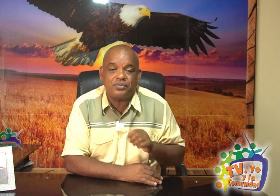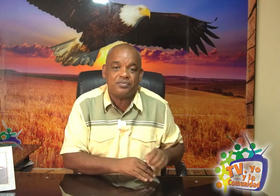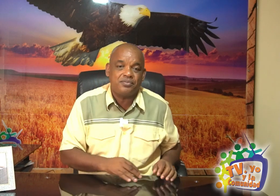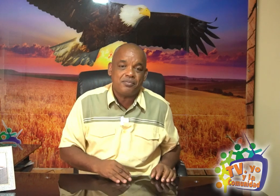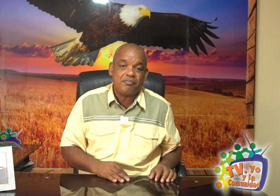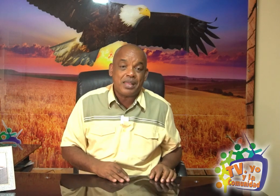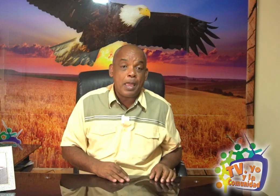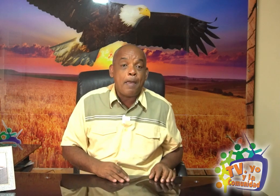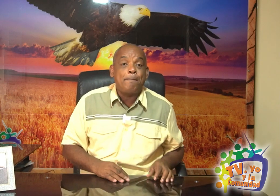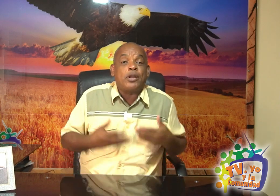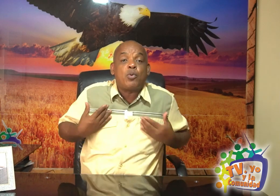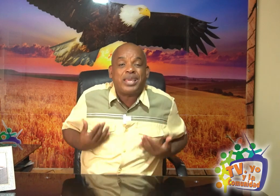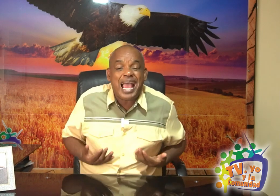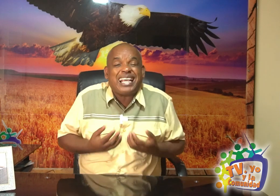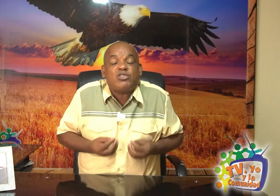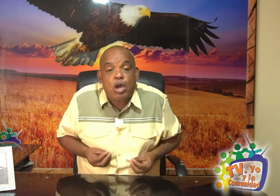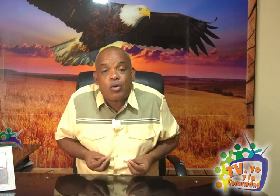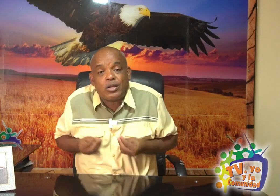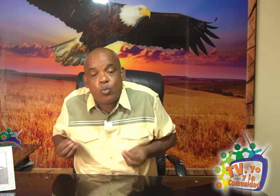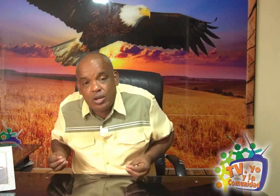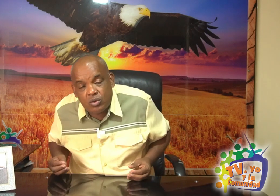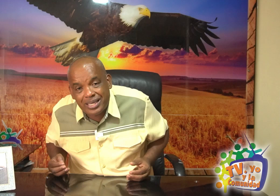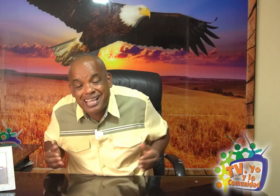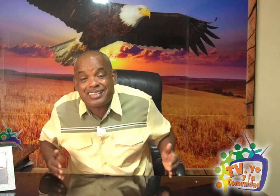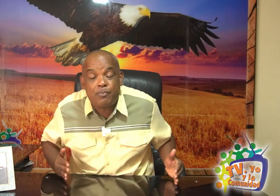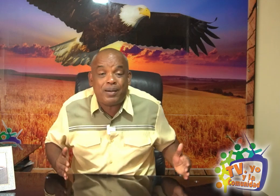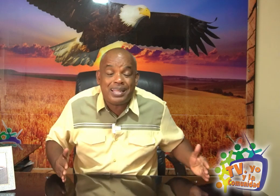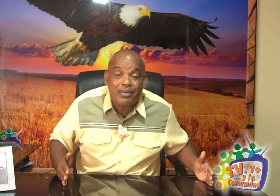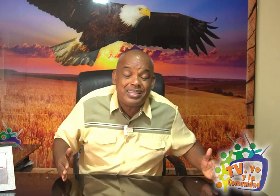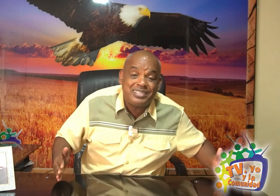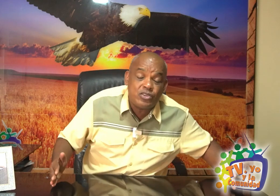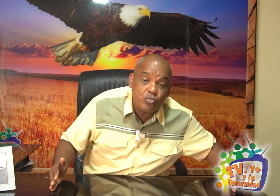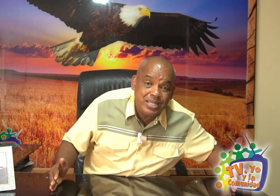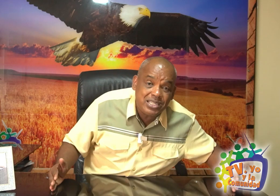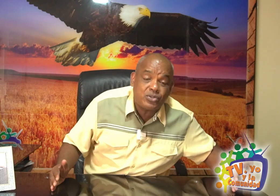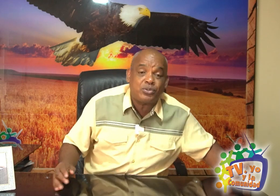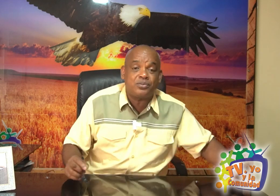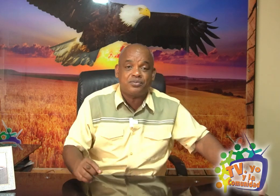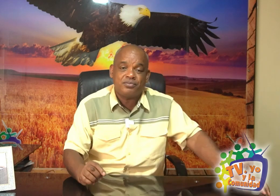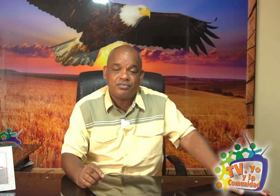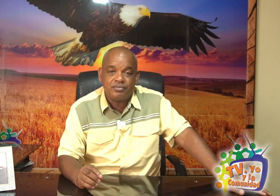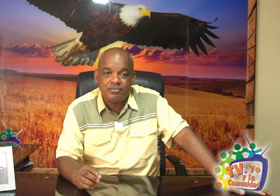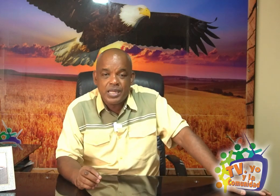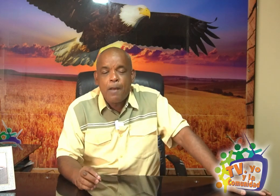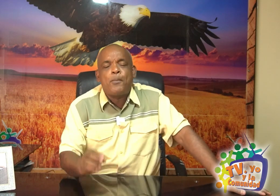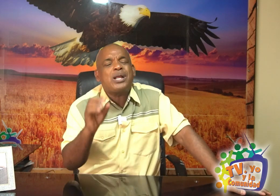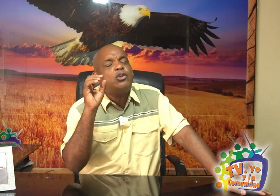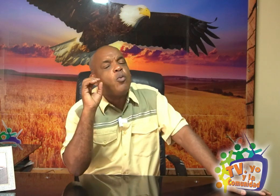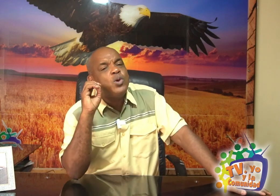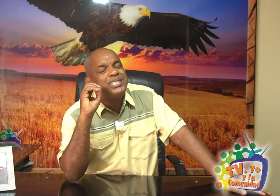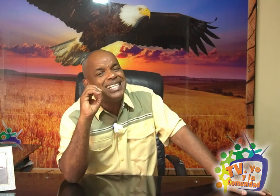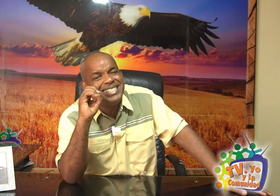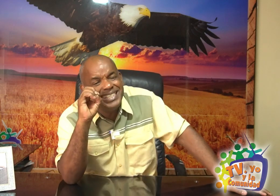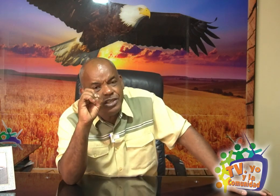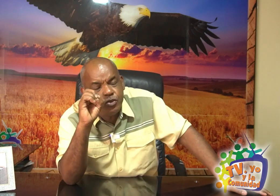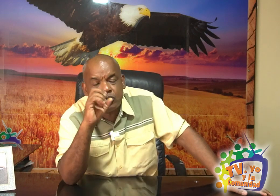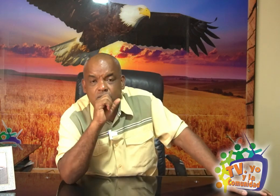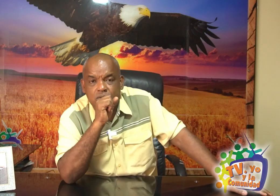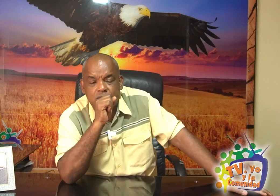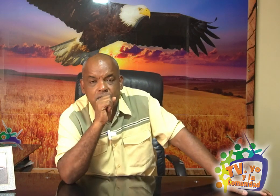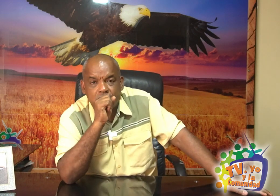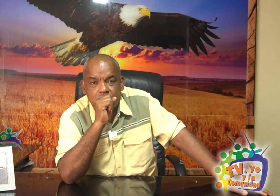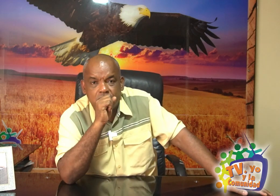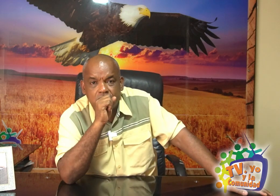Interior. ¿Pero por qué ha causado revuelo estas palabras del señor ministro? Por algo muy